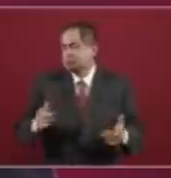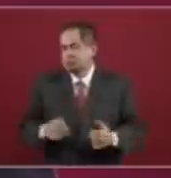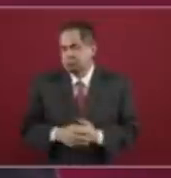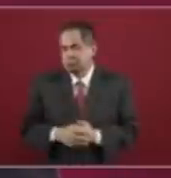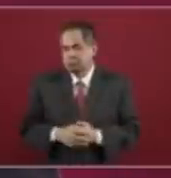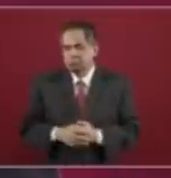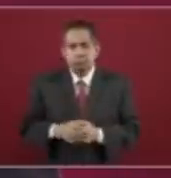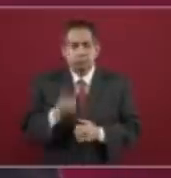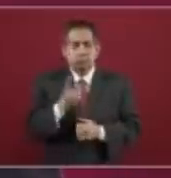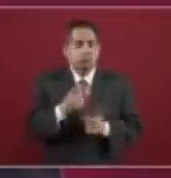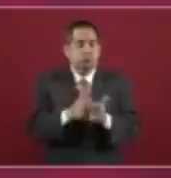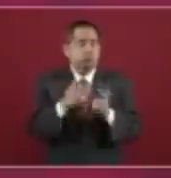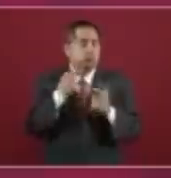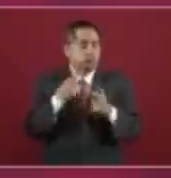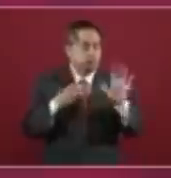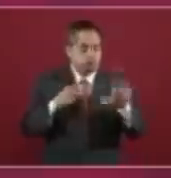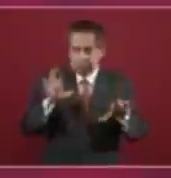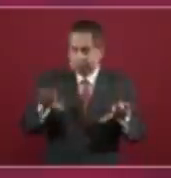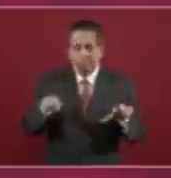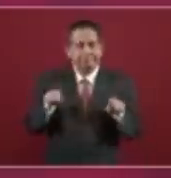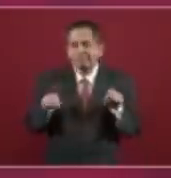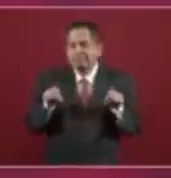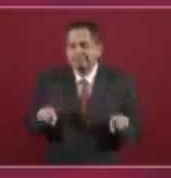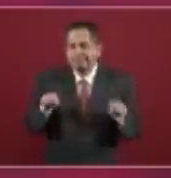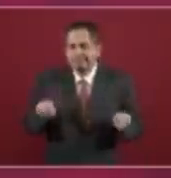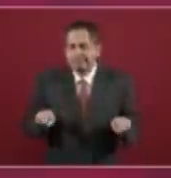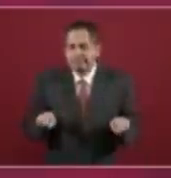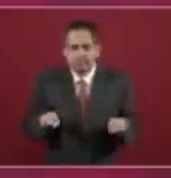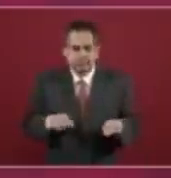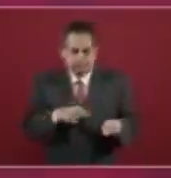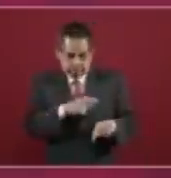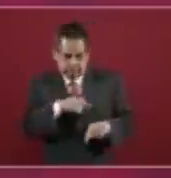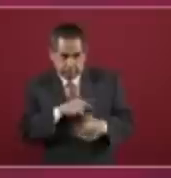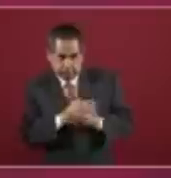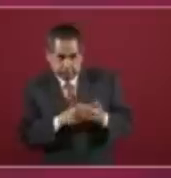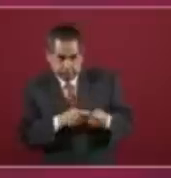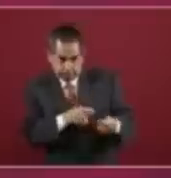dos partidos para mí y dos para el otro.